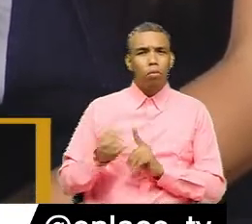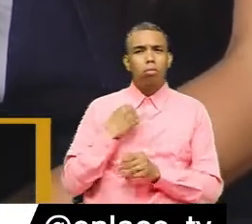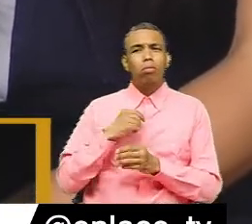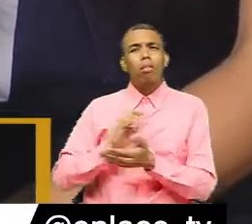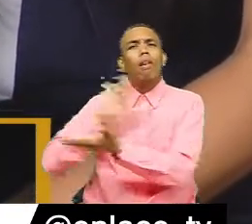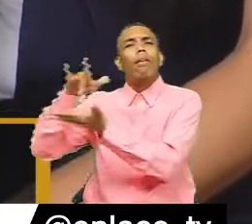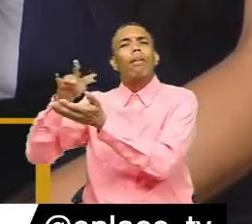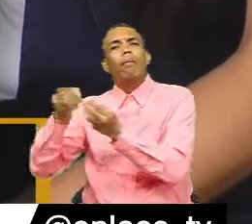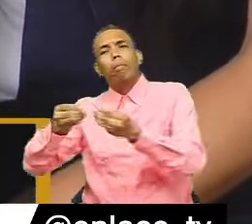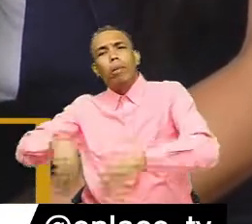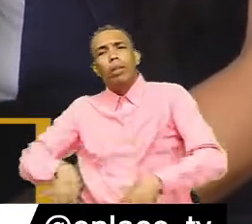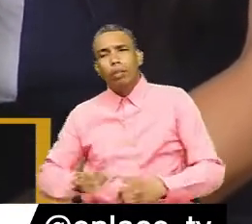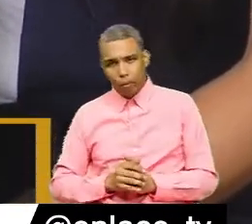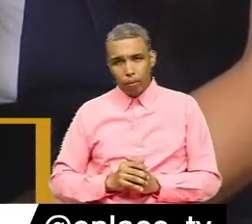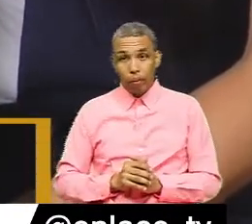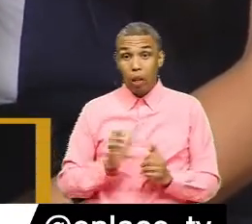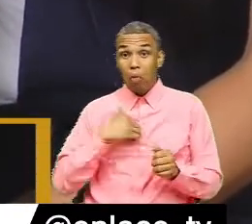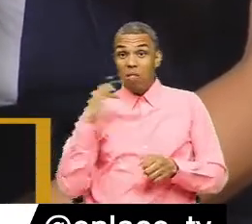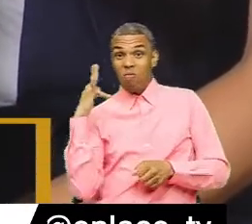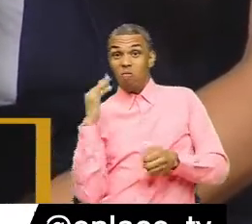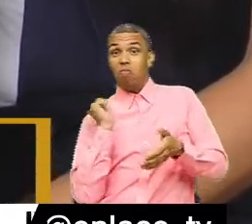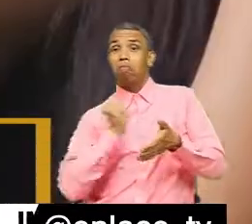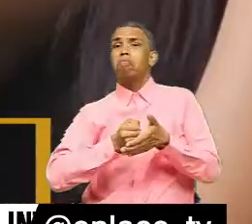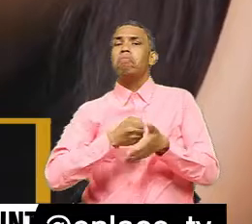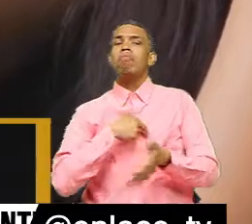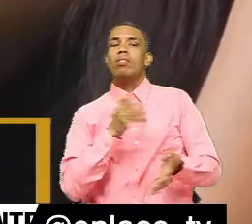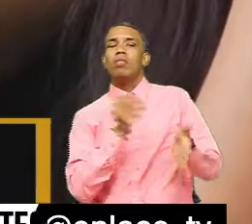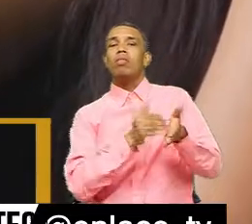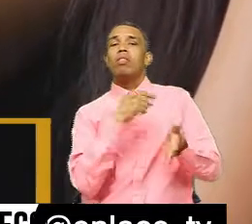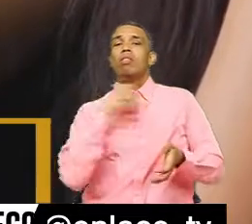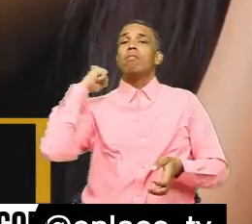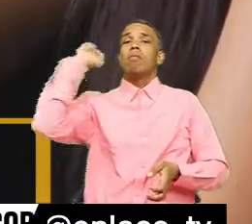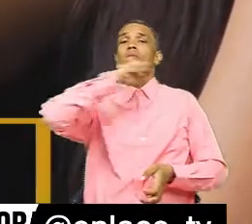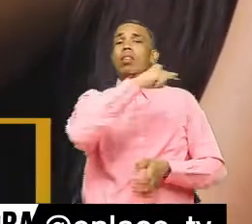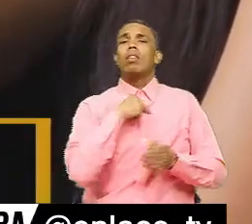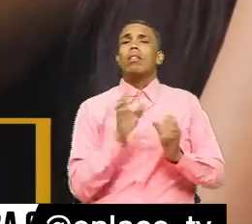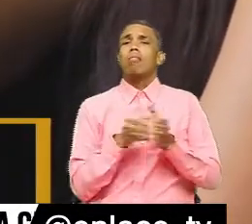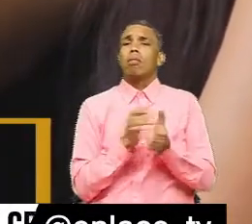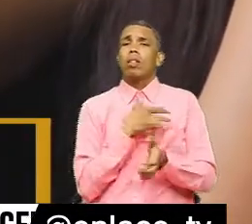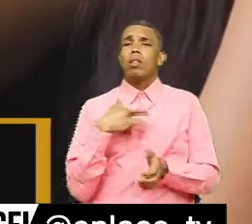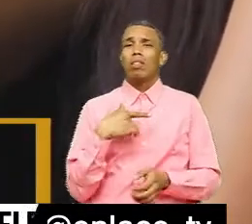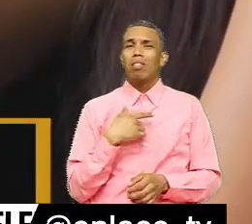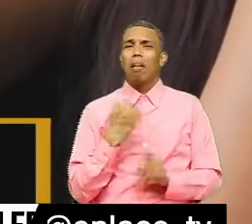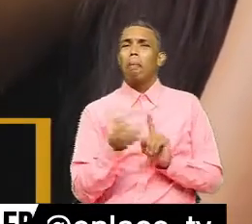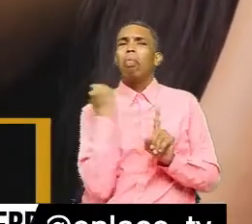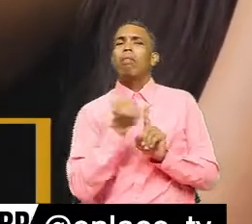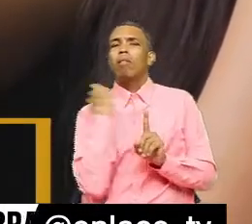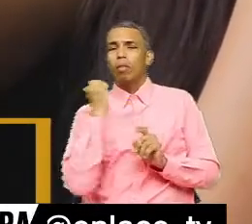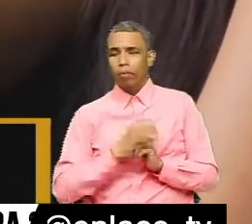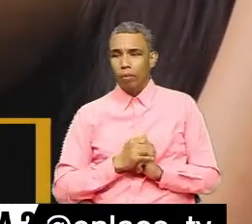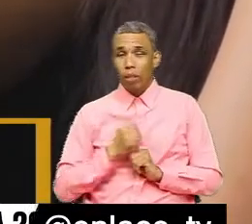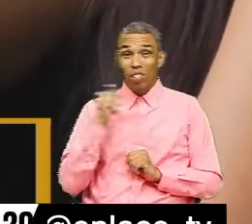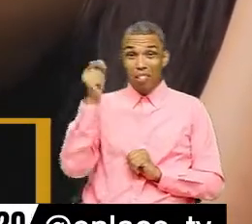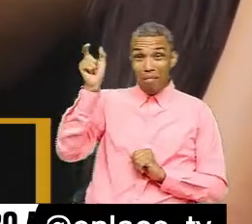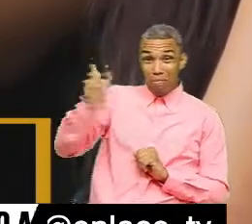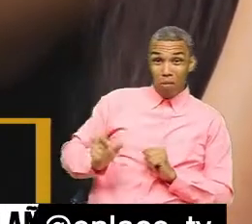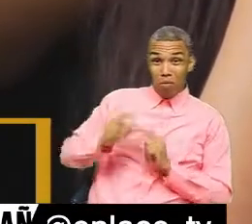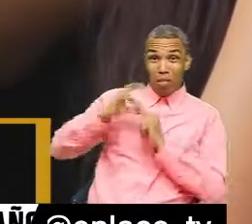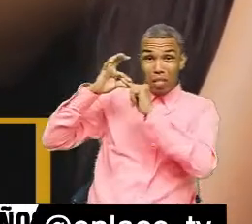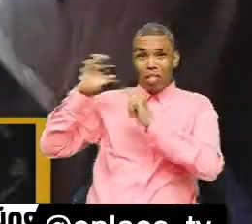que falle a su favor. Por esto, acudieron a un especialista que le recetó un tratamiento con células madres adultas o células madres